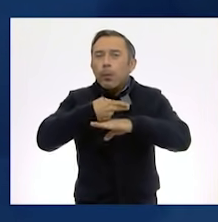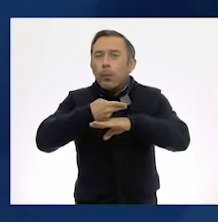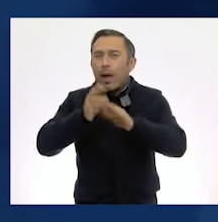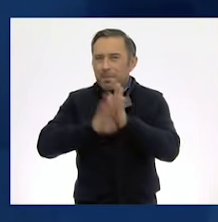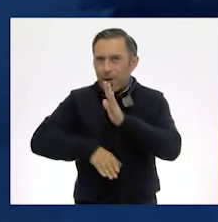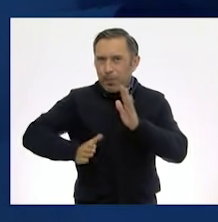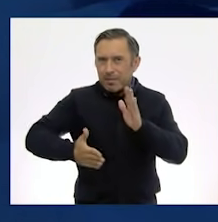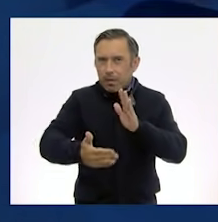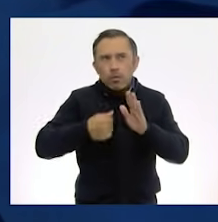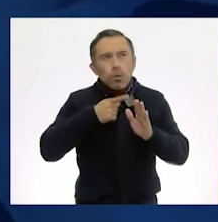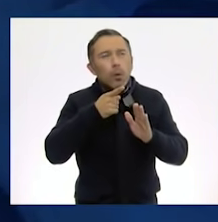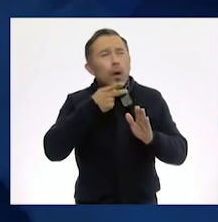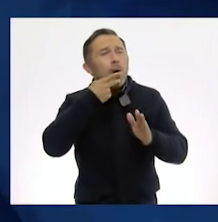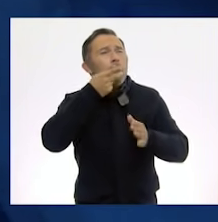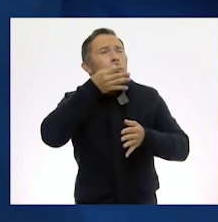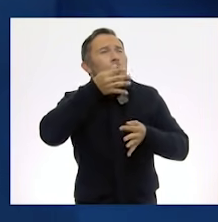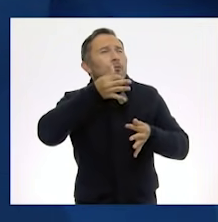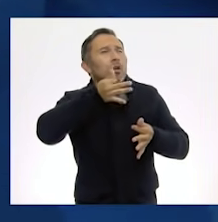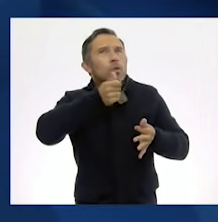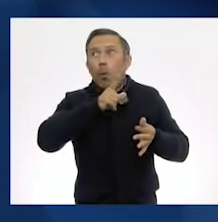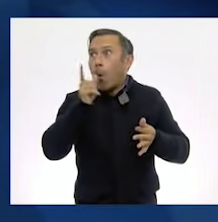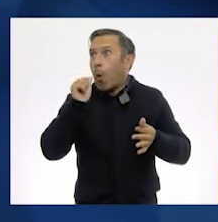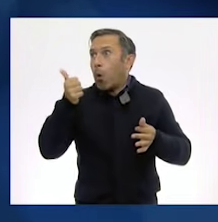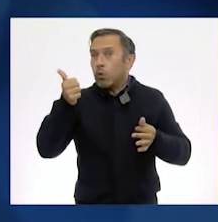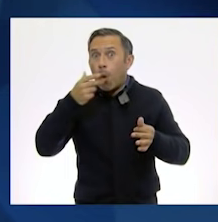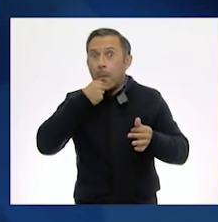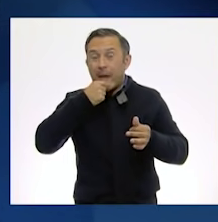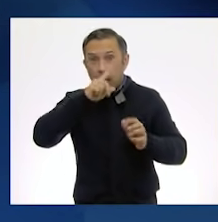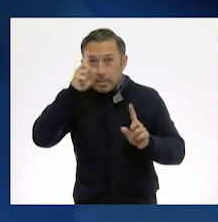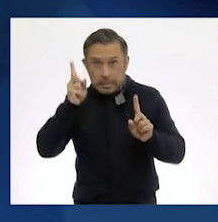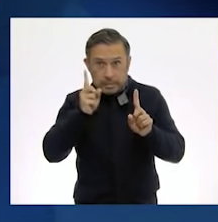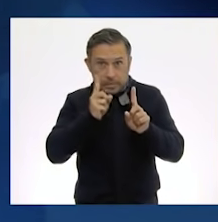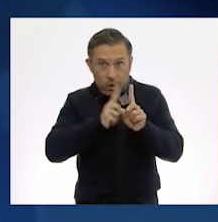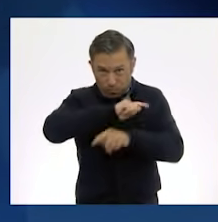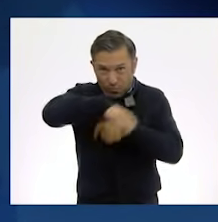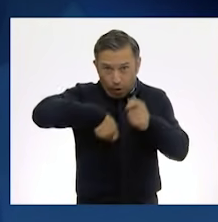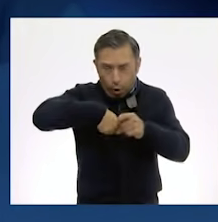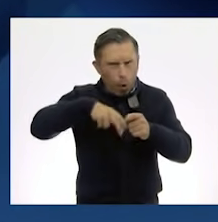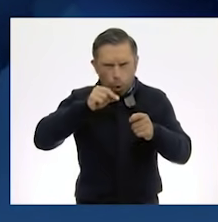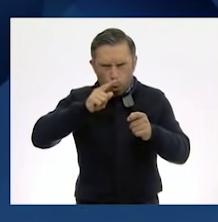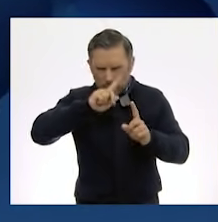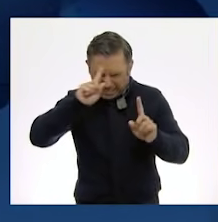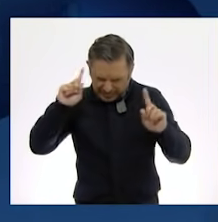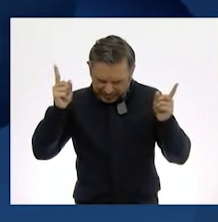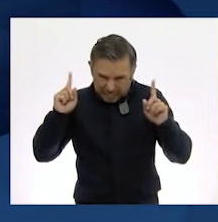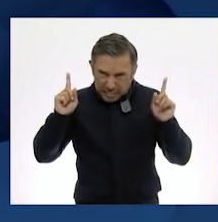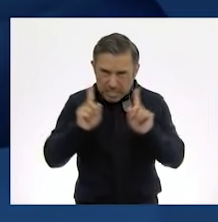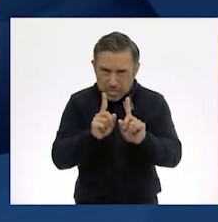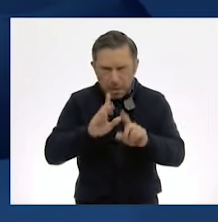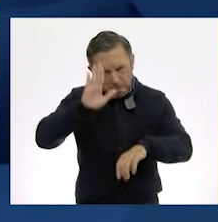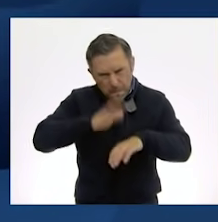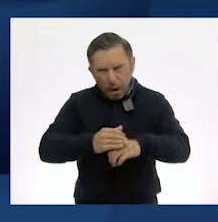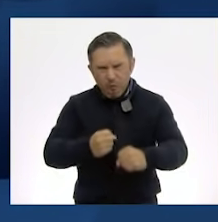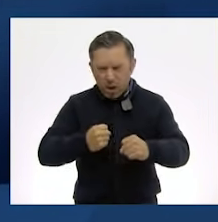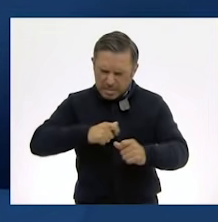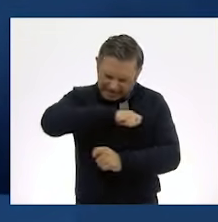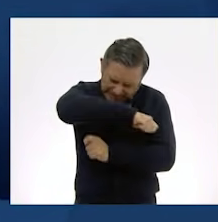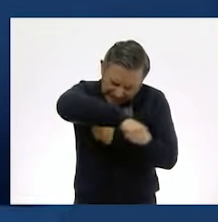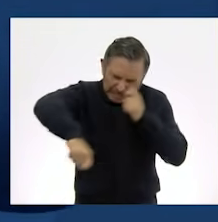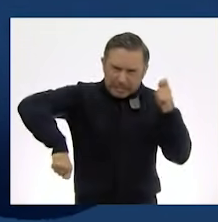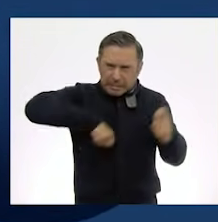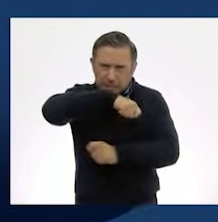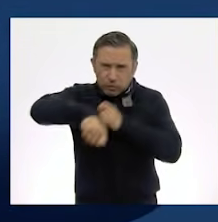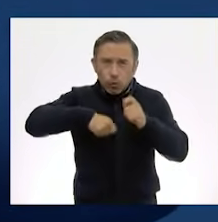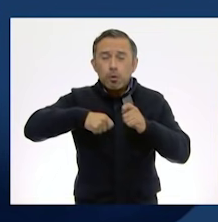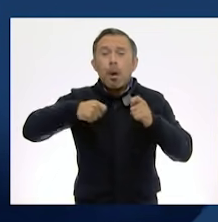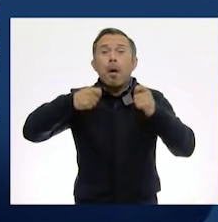Otro tripulante corrió, no a desatarle, sino a ligarle con más fuerza. En tanto, los marineros,